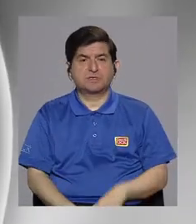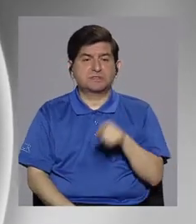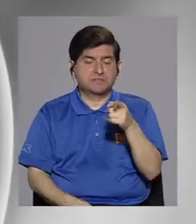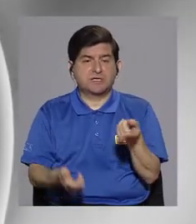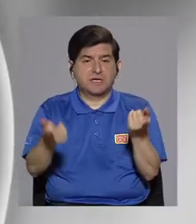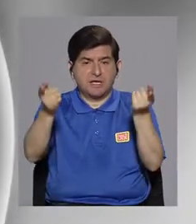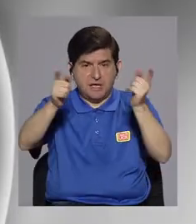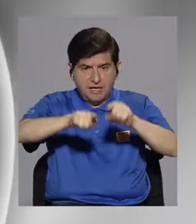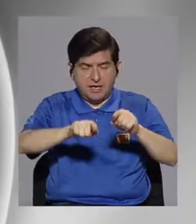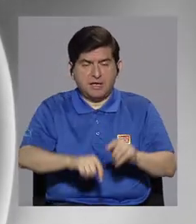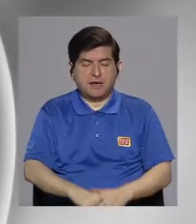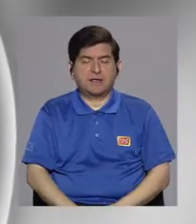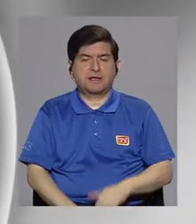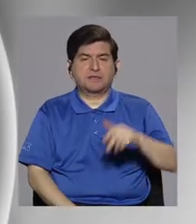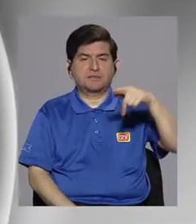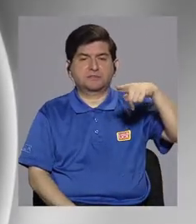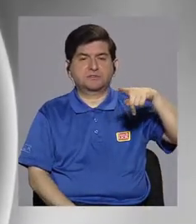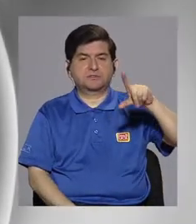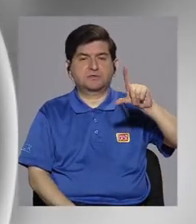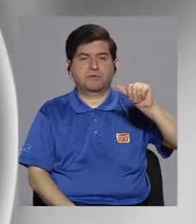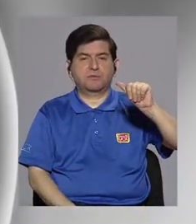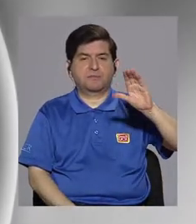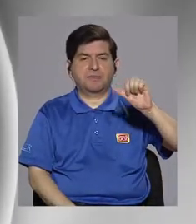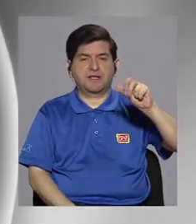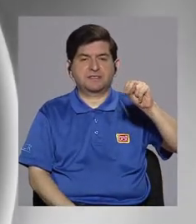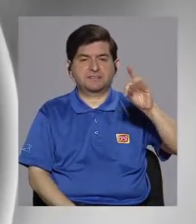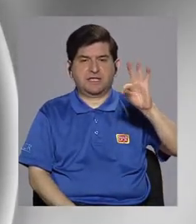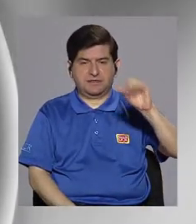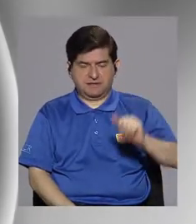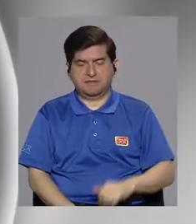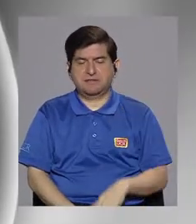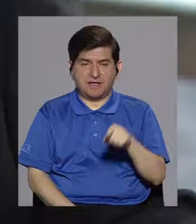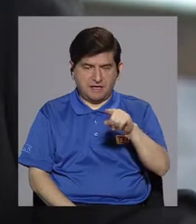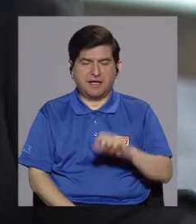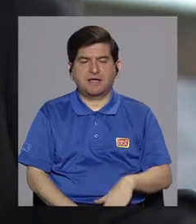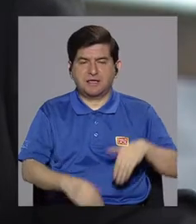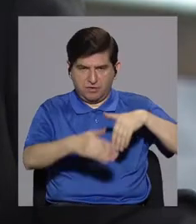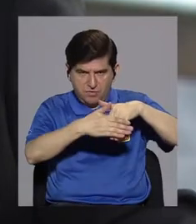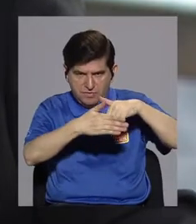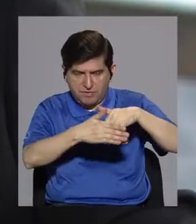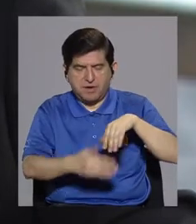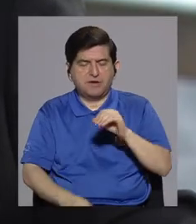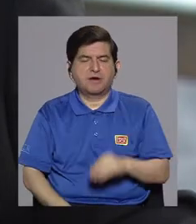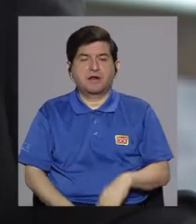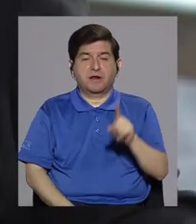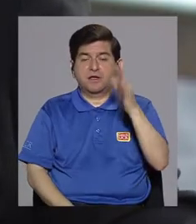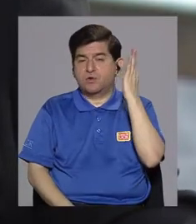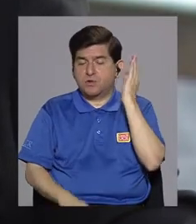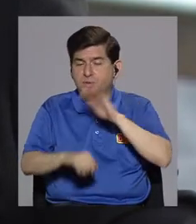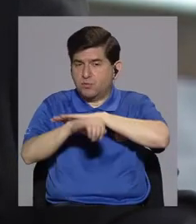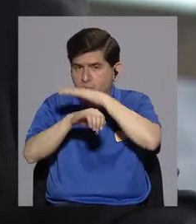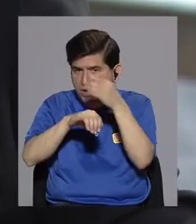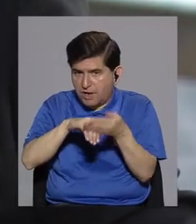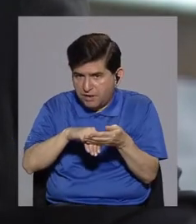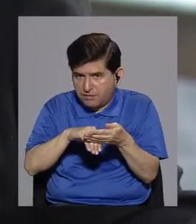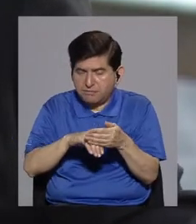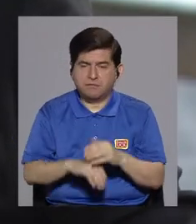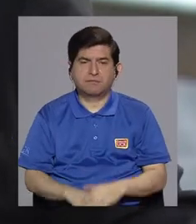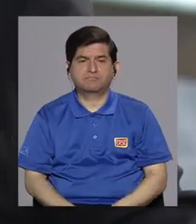superar la vía, la placenta, la barrera placentaria y llegar, por ejemplo, si hay una mujer que está